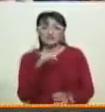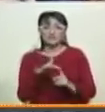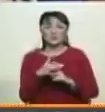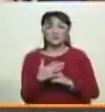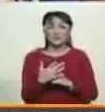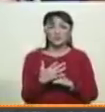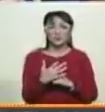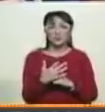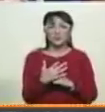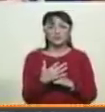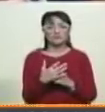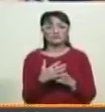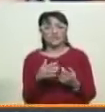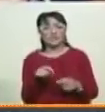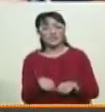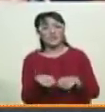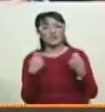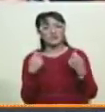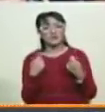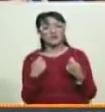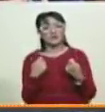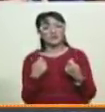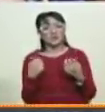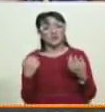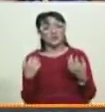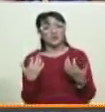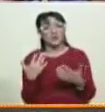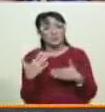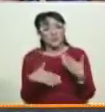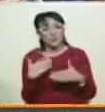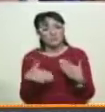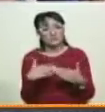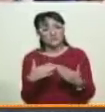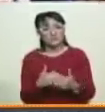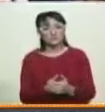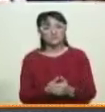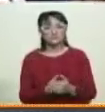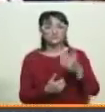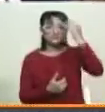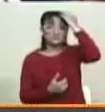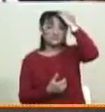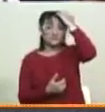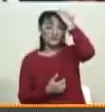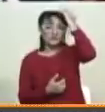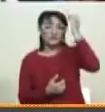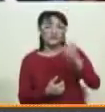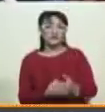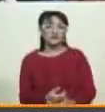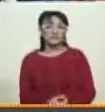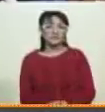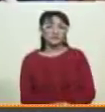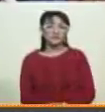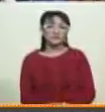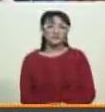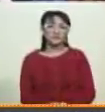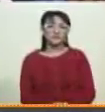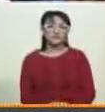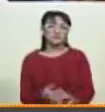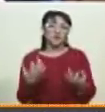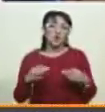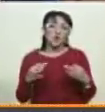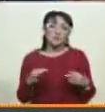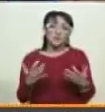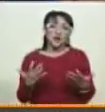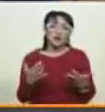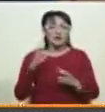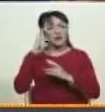esté enturbiando el normal desenvolvimiento de este proceso. Es un proceso que transcurre absolutamente, con absoluta normalidad y con